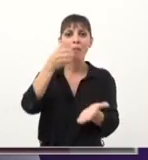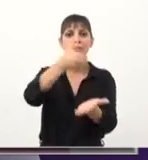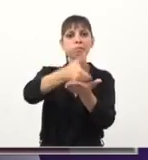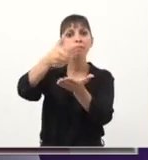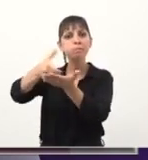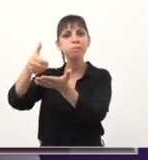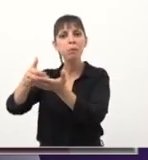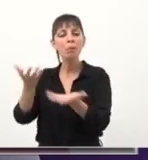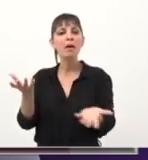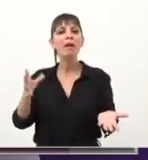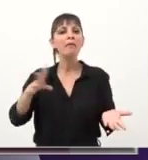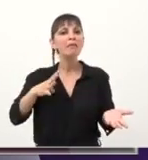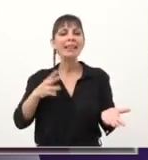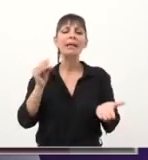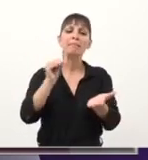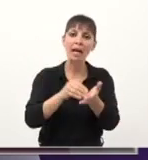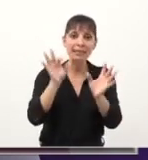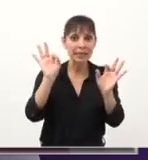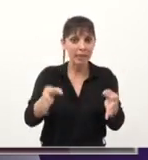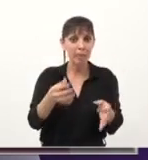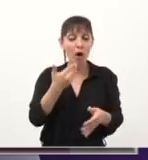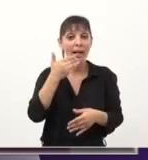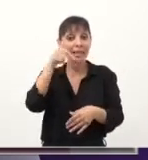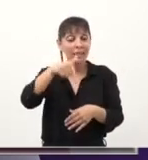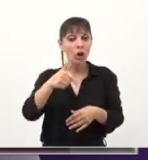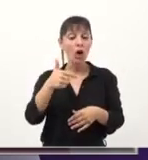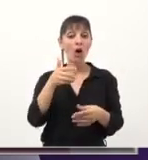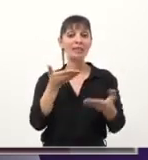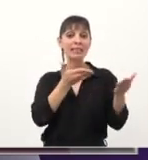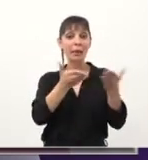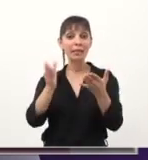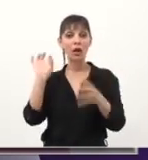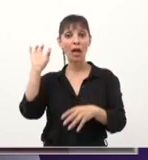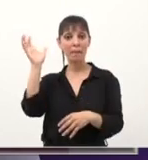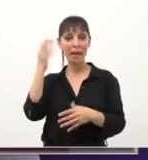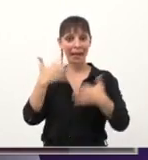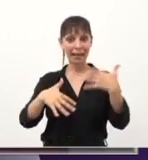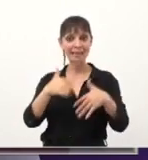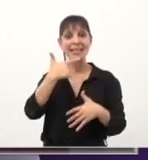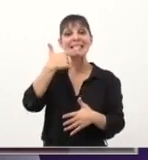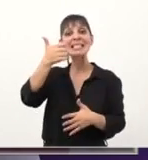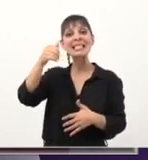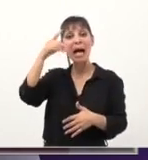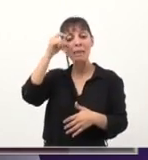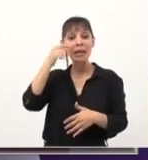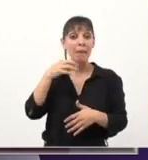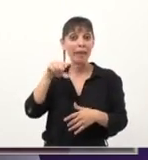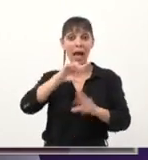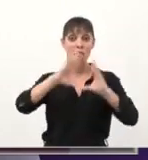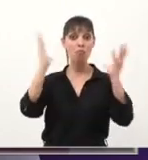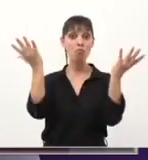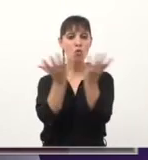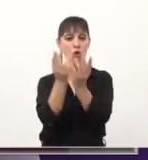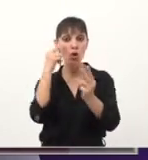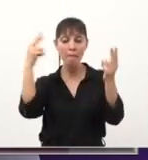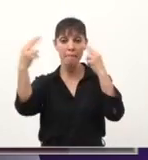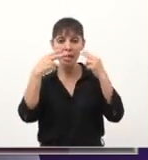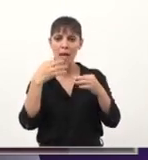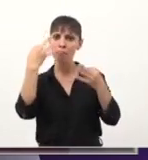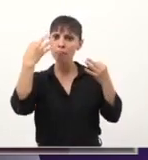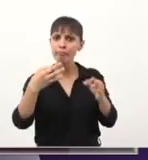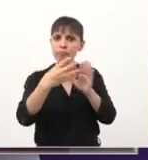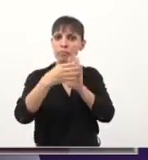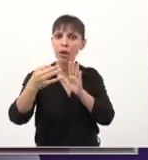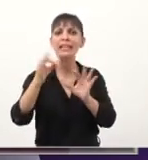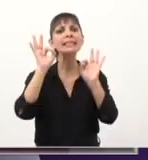más. Gracias a esto hoy tenemos un SAME que es un orgullo, un sistema de emergencias que es ejemplo mundial. Repito, sabemos que tenemos que